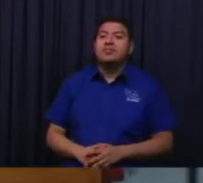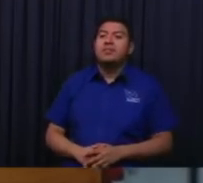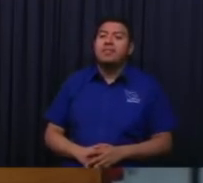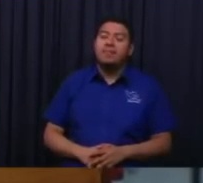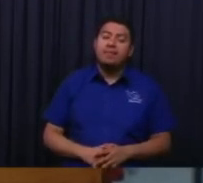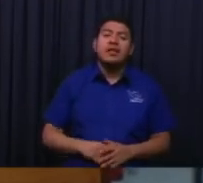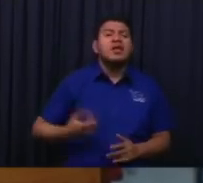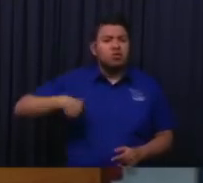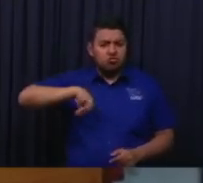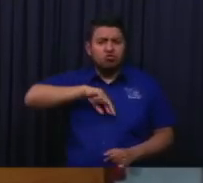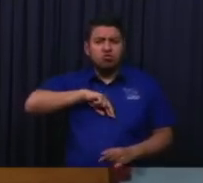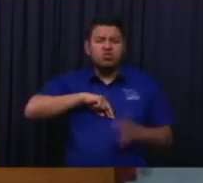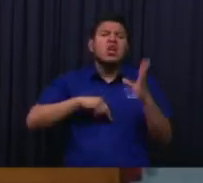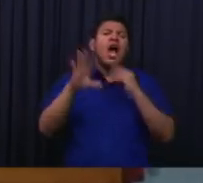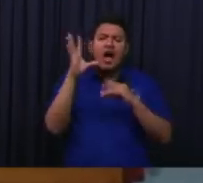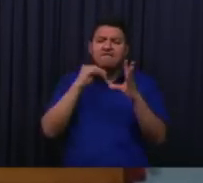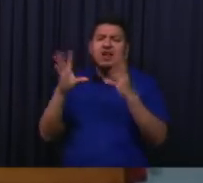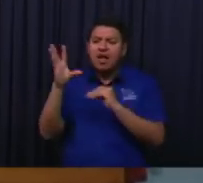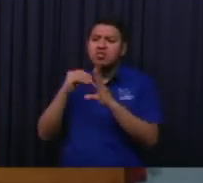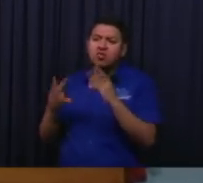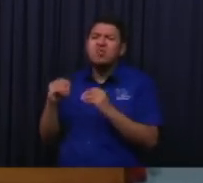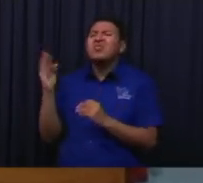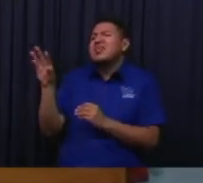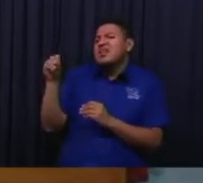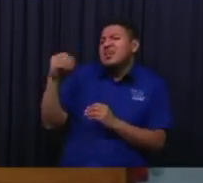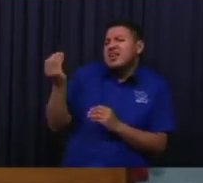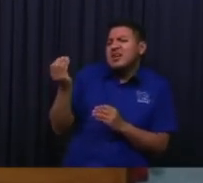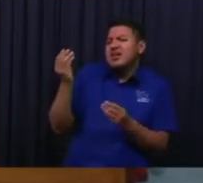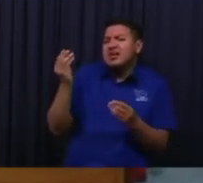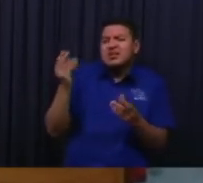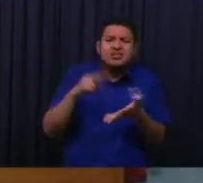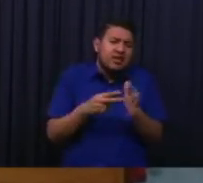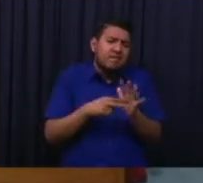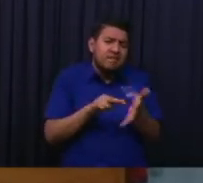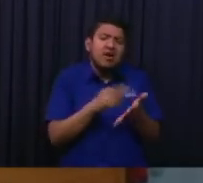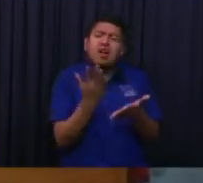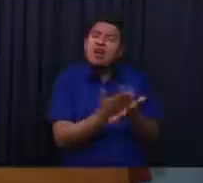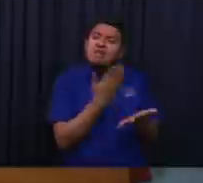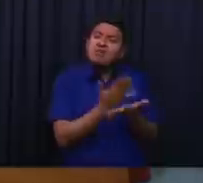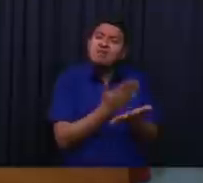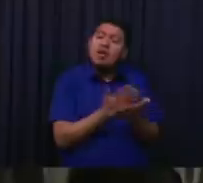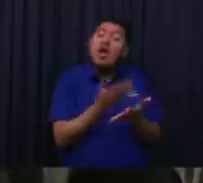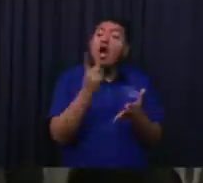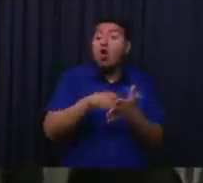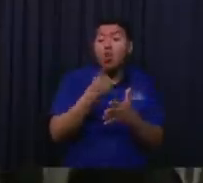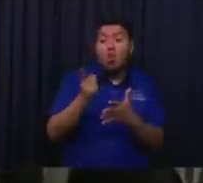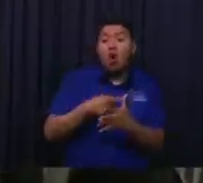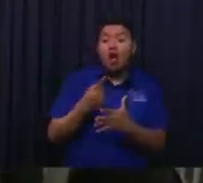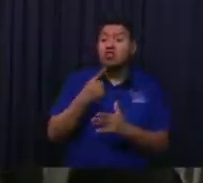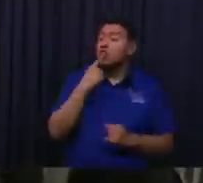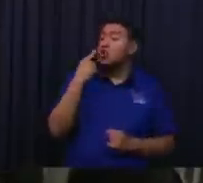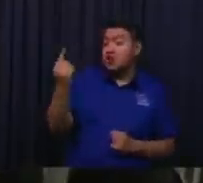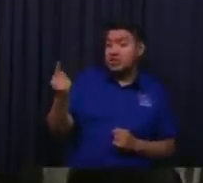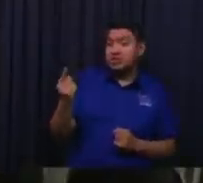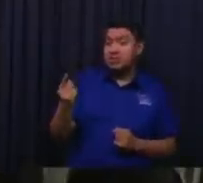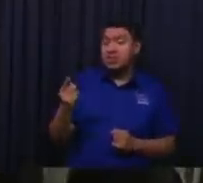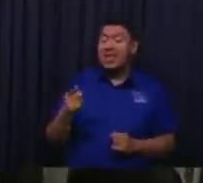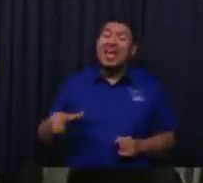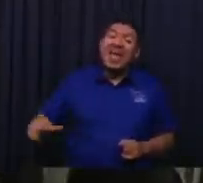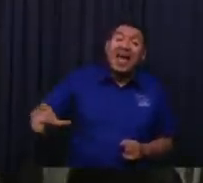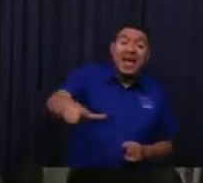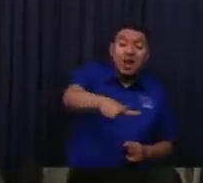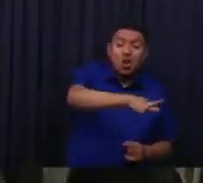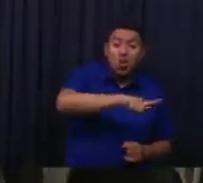se refiere la Biblia cuando nos dice, nos describe que en el lugar de la